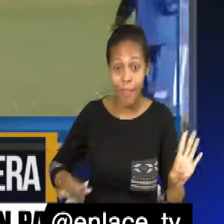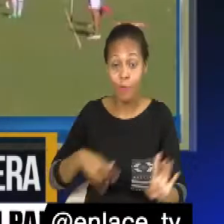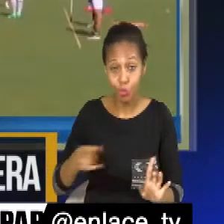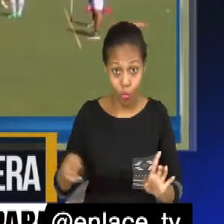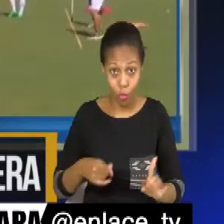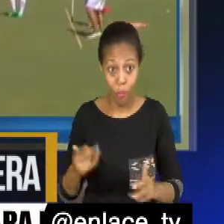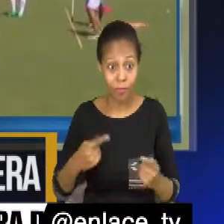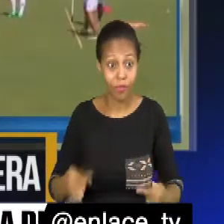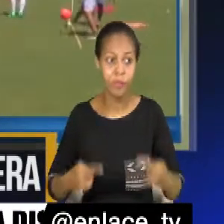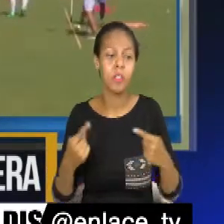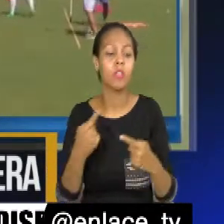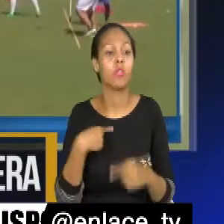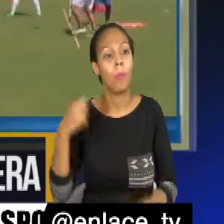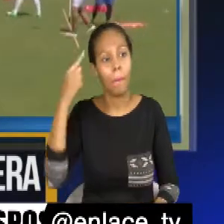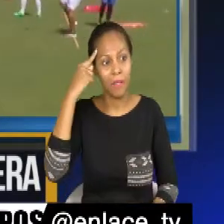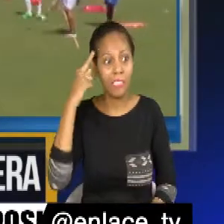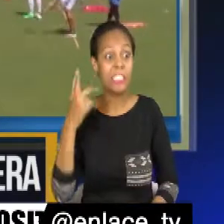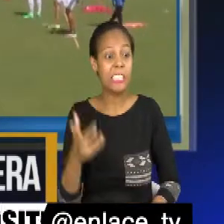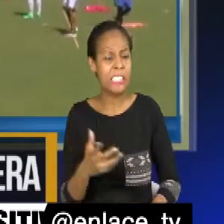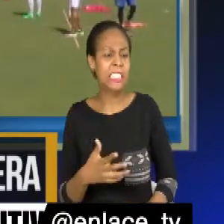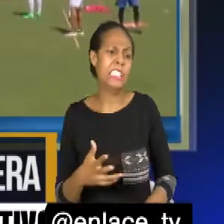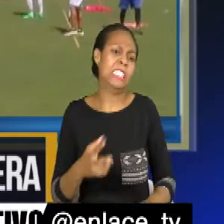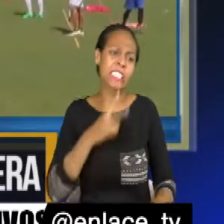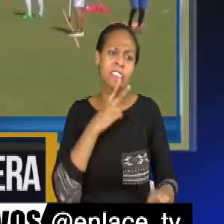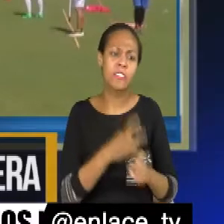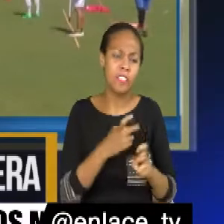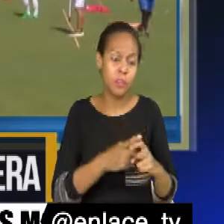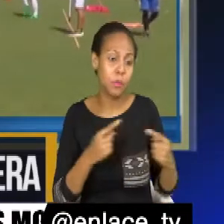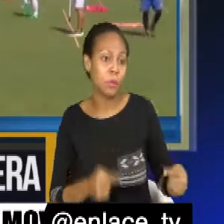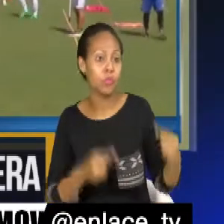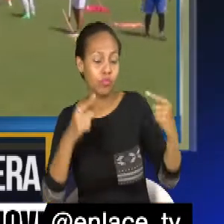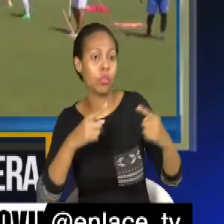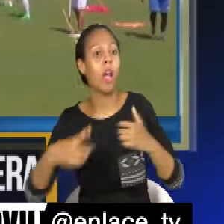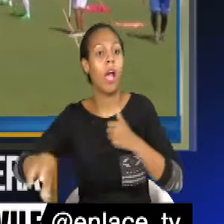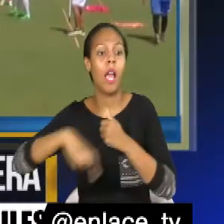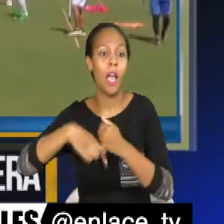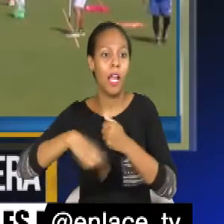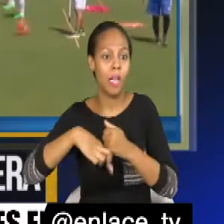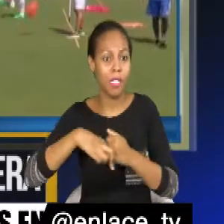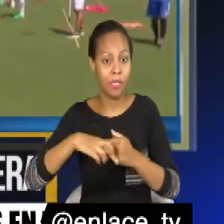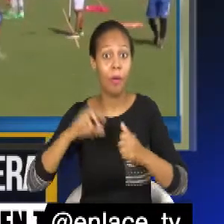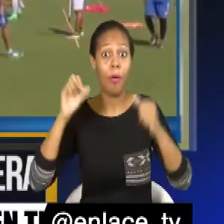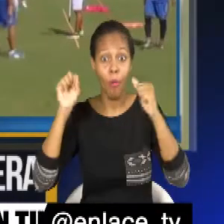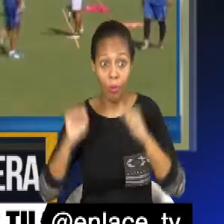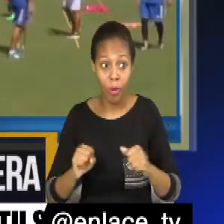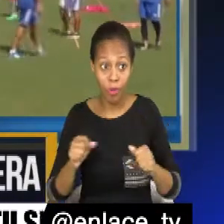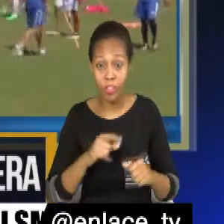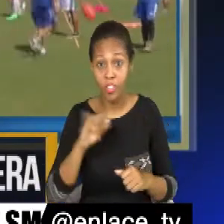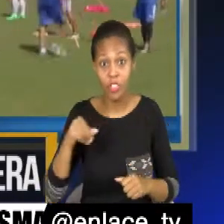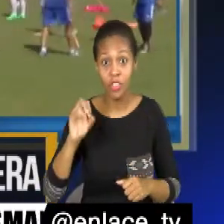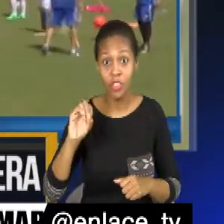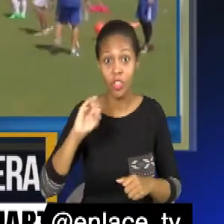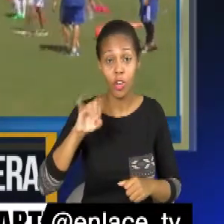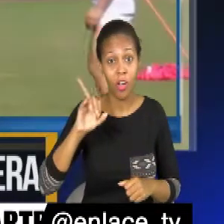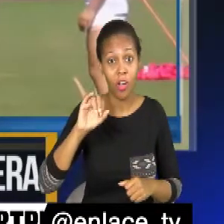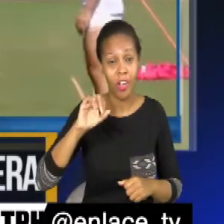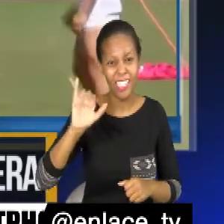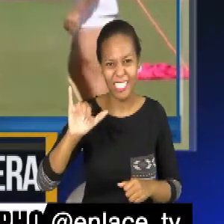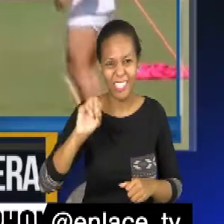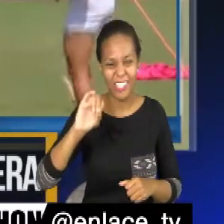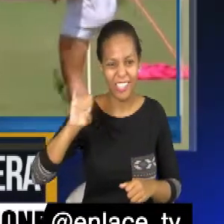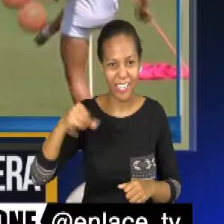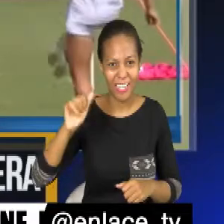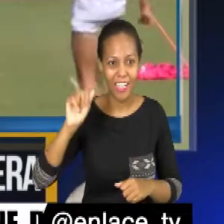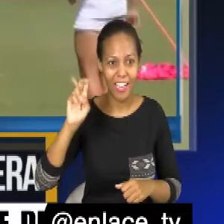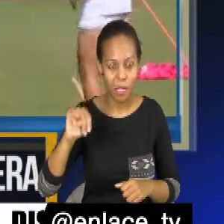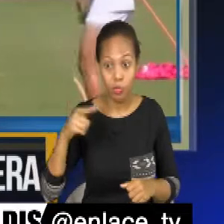internacional, creo que va a llegar muy golpeado a enfrentar a la Alianza Petrolera. No va a contar con Johan Arango, que es importante en su